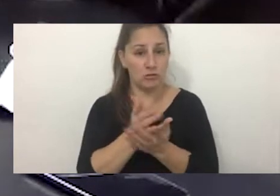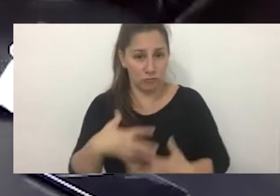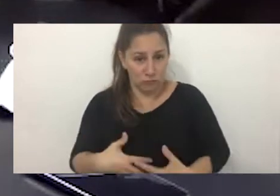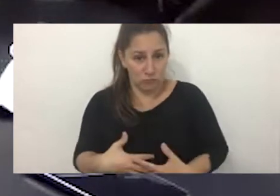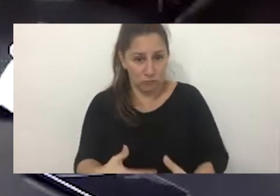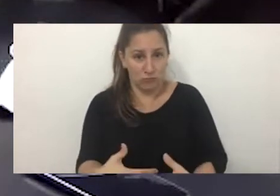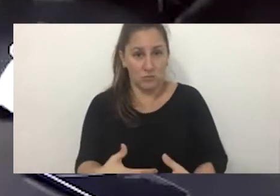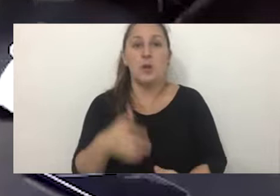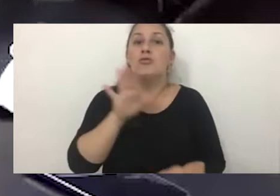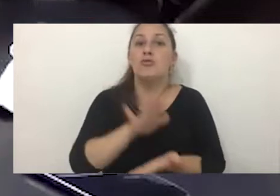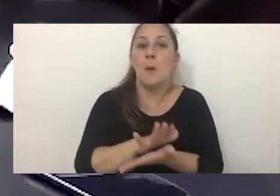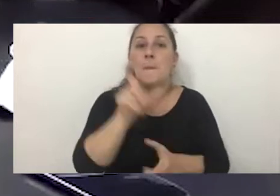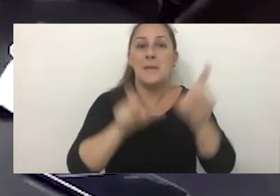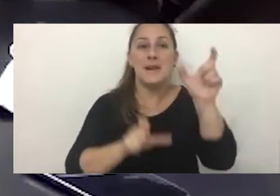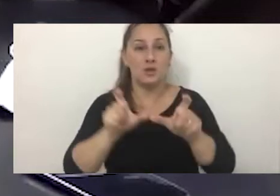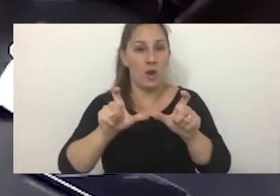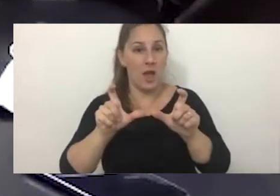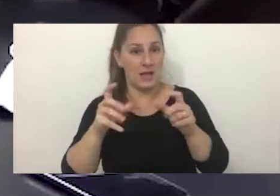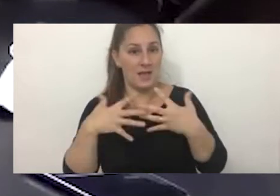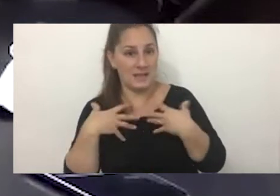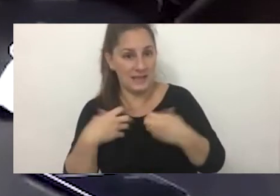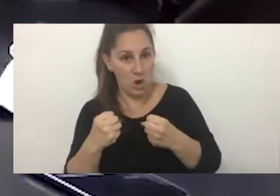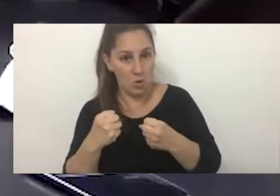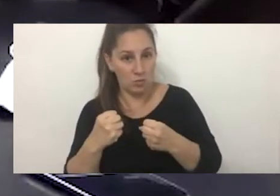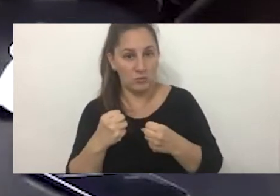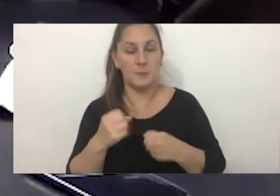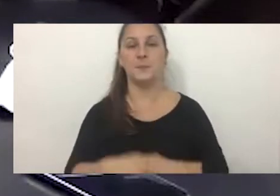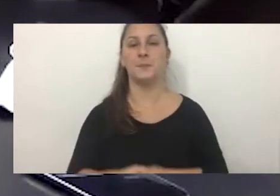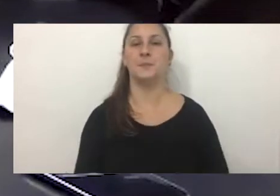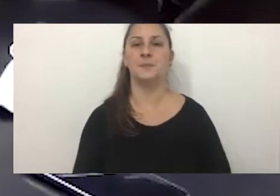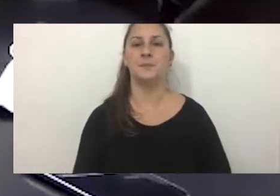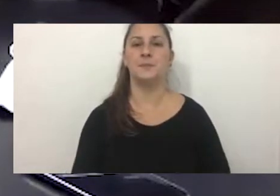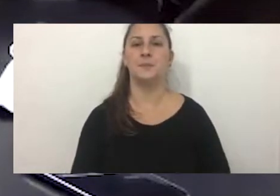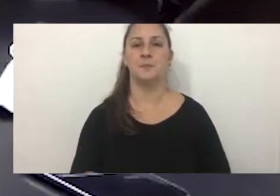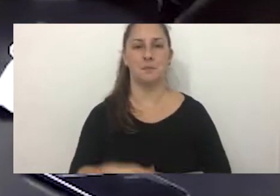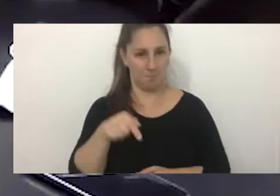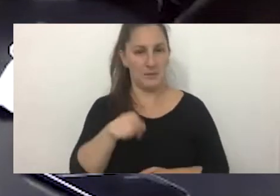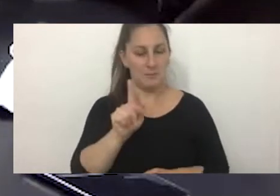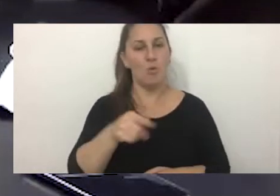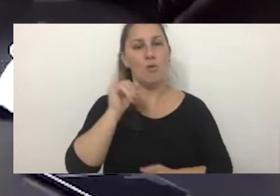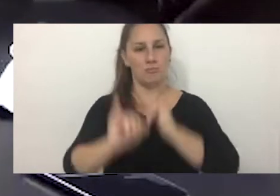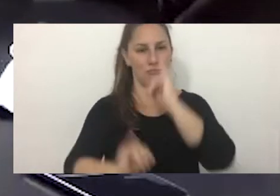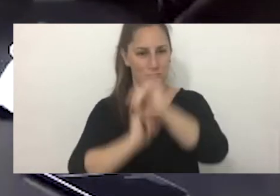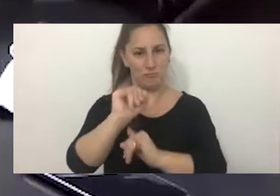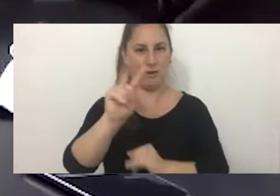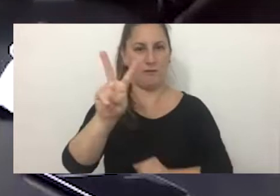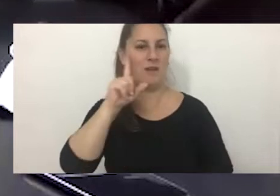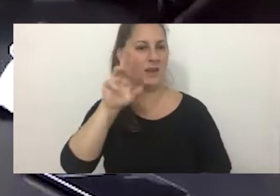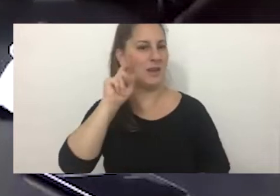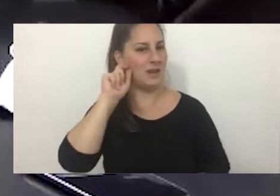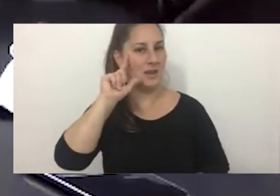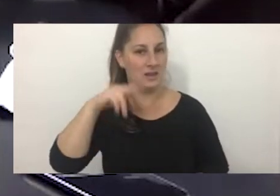así que vamos a tener, ustedes saben, en realidad ya hace 10 años que existe una ley